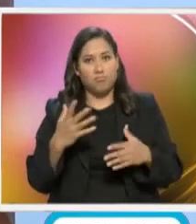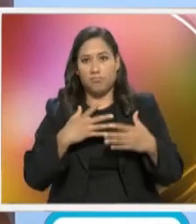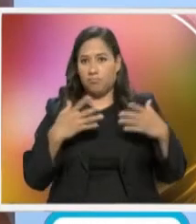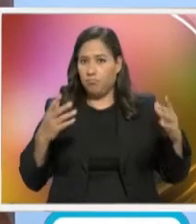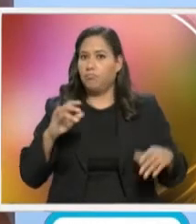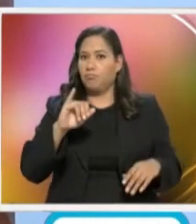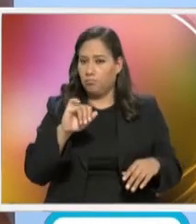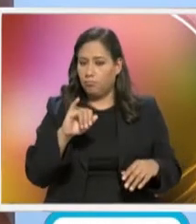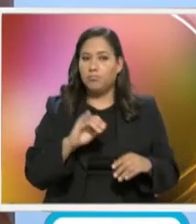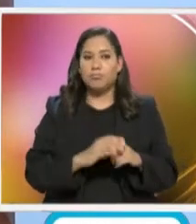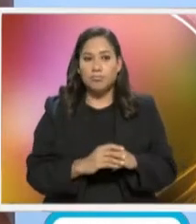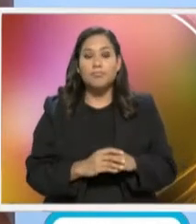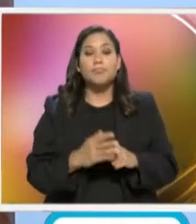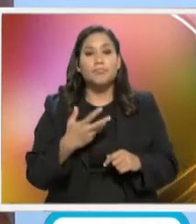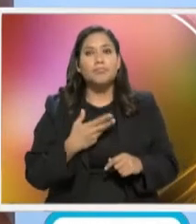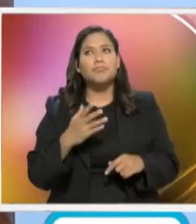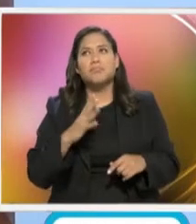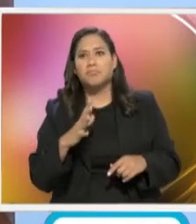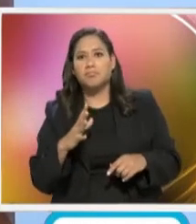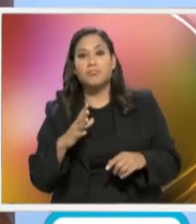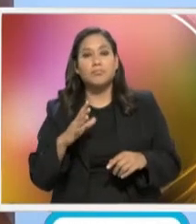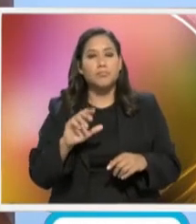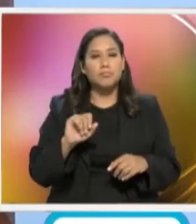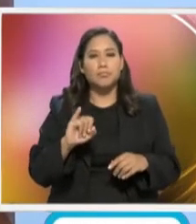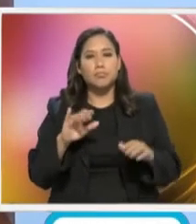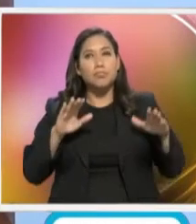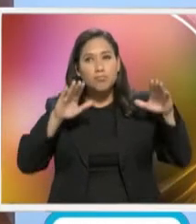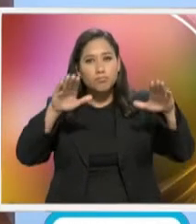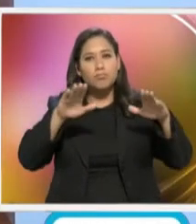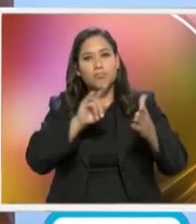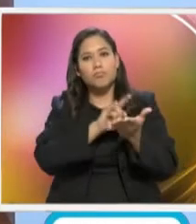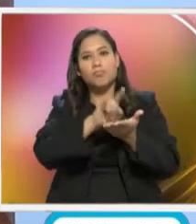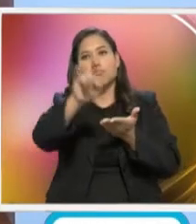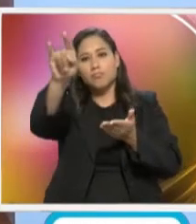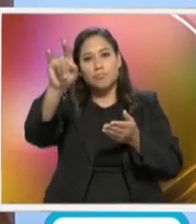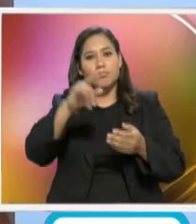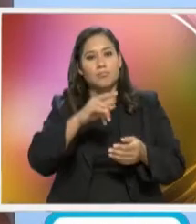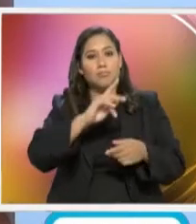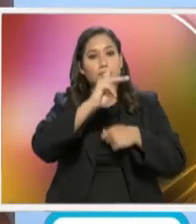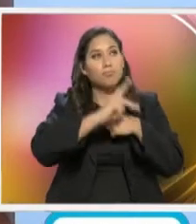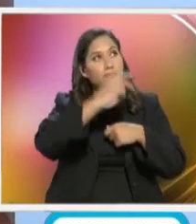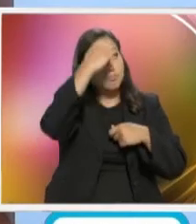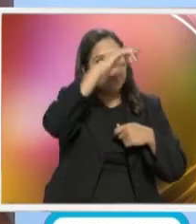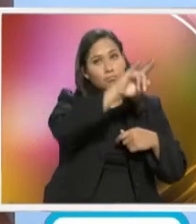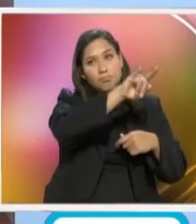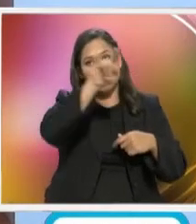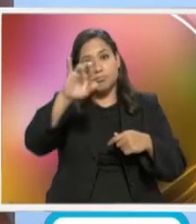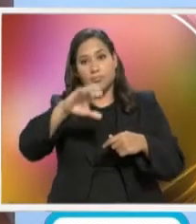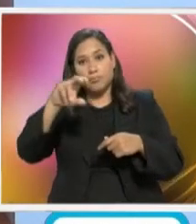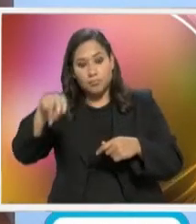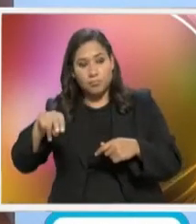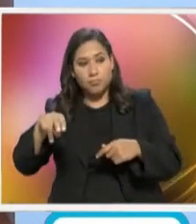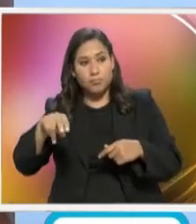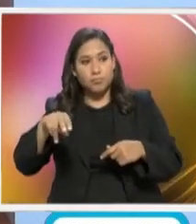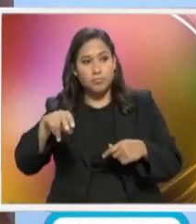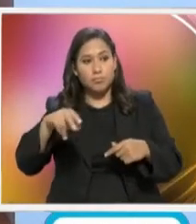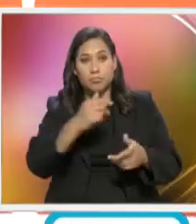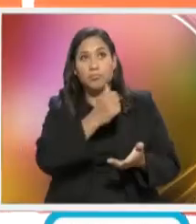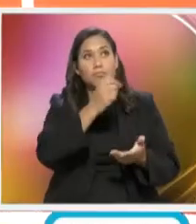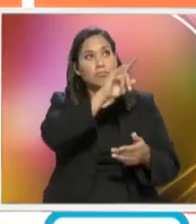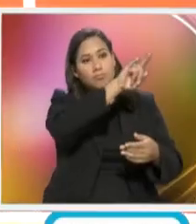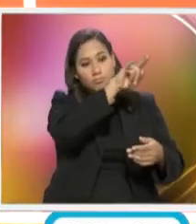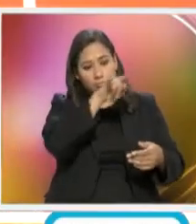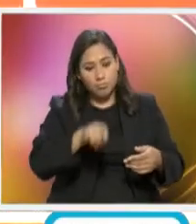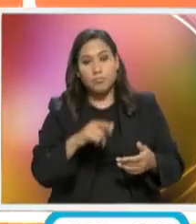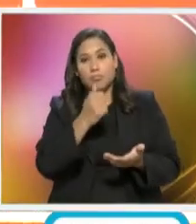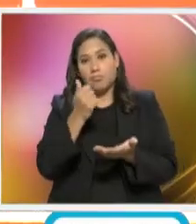Un éxito enorme, ¿no? Hay más o casi igual de vuelos del extranjero a Cancún que a la Ciudad de